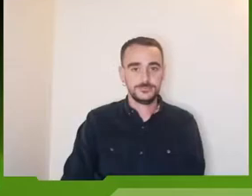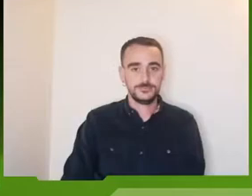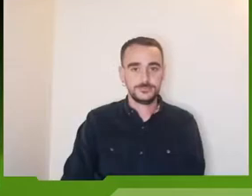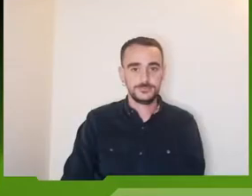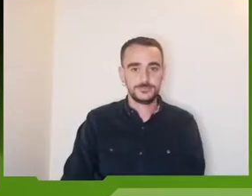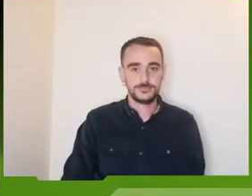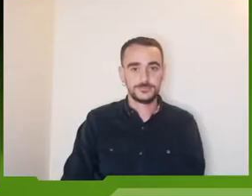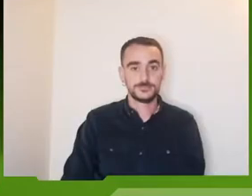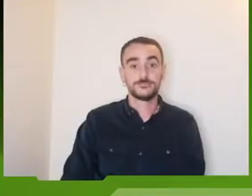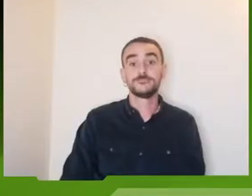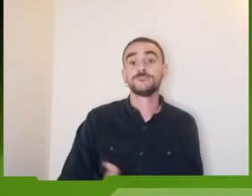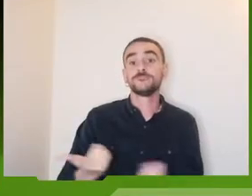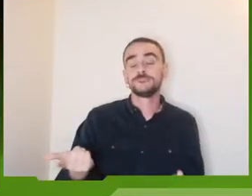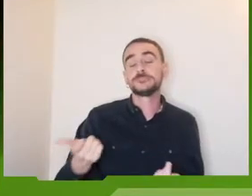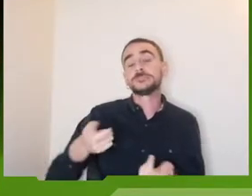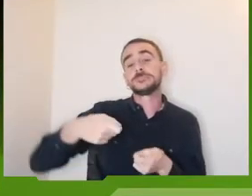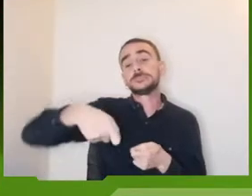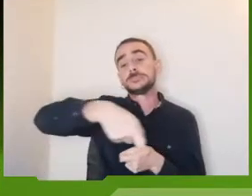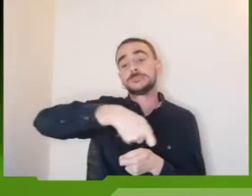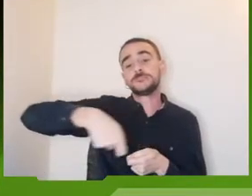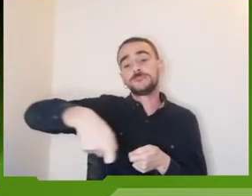que se deshaga la margarina.